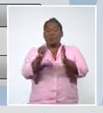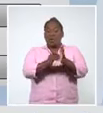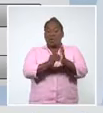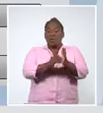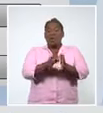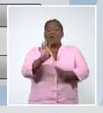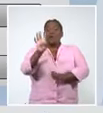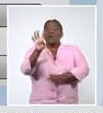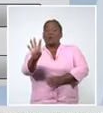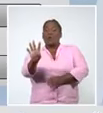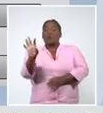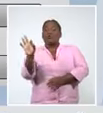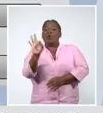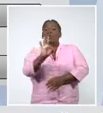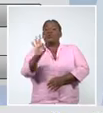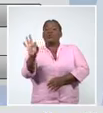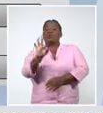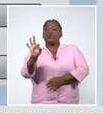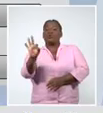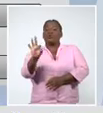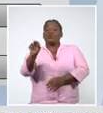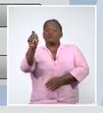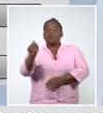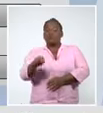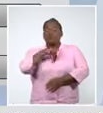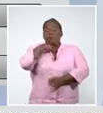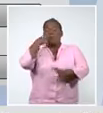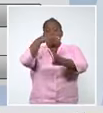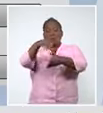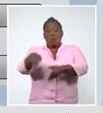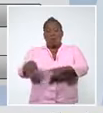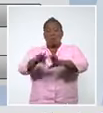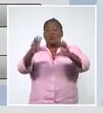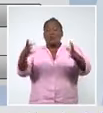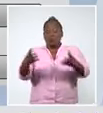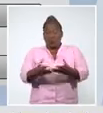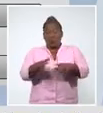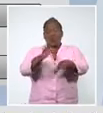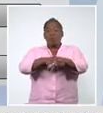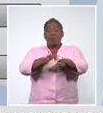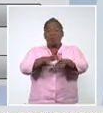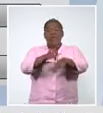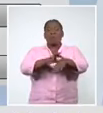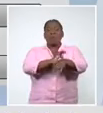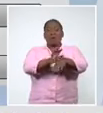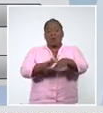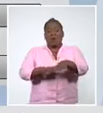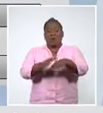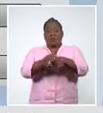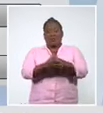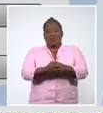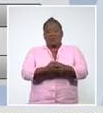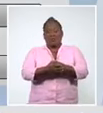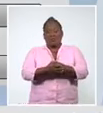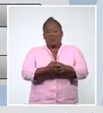2.531.488 personas que han perdido la vida en el mundo por esta enfermedad. Letalidad similar a la del día de